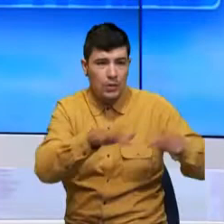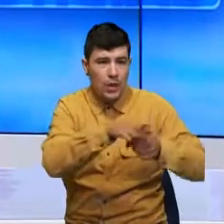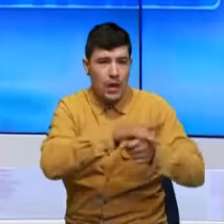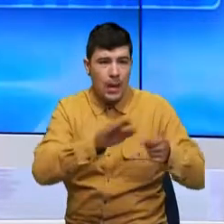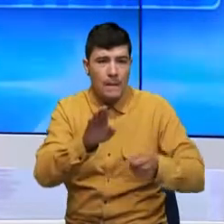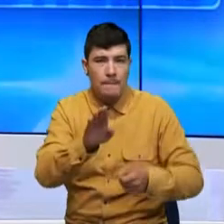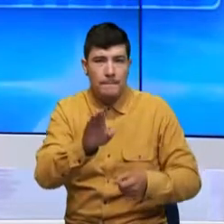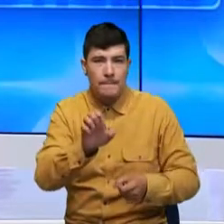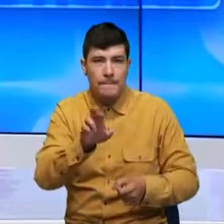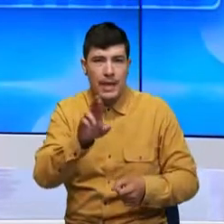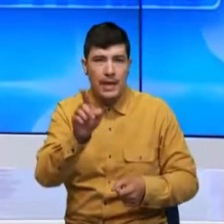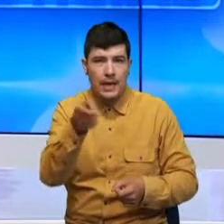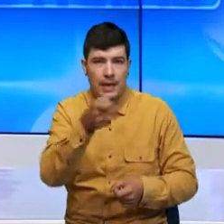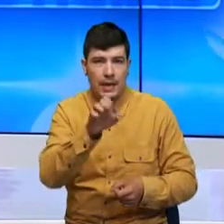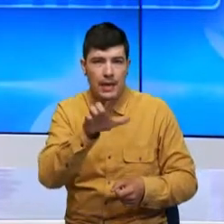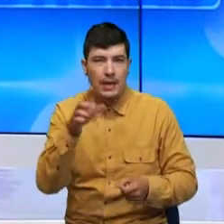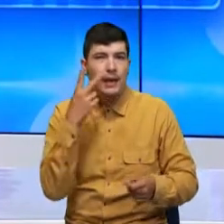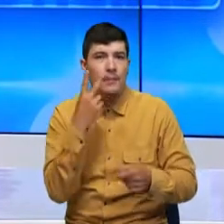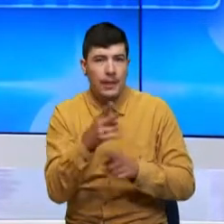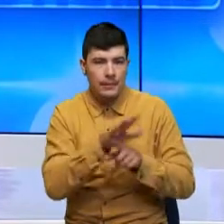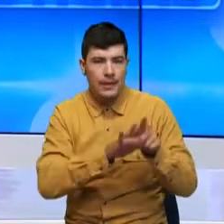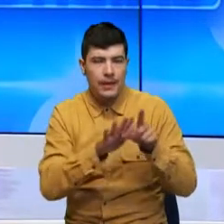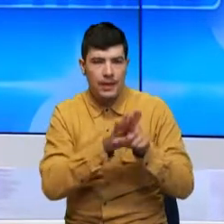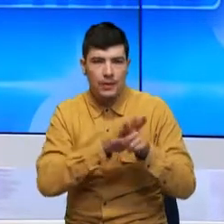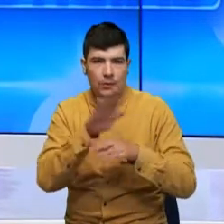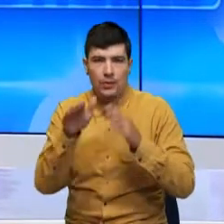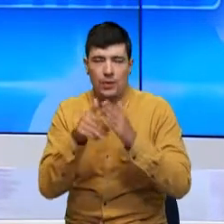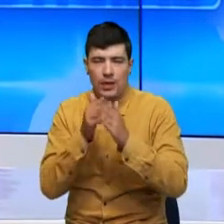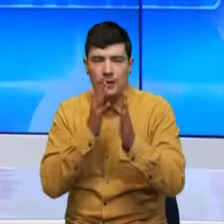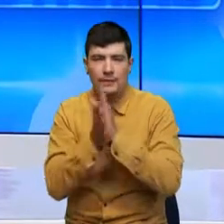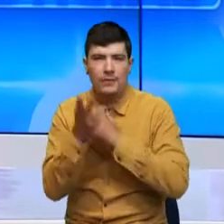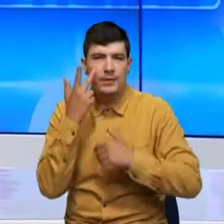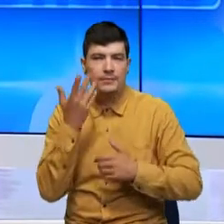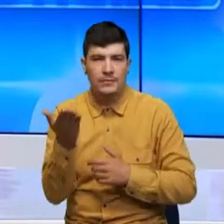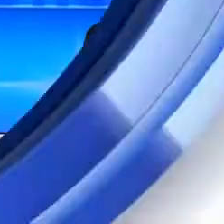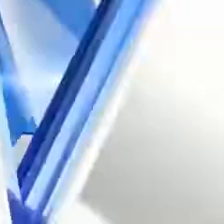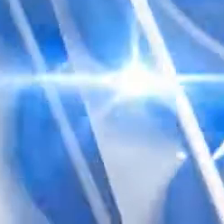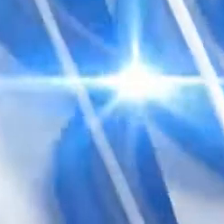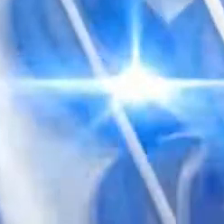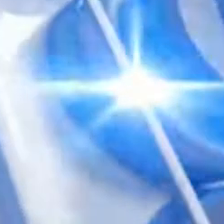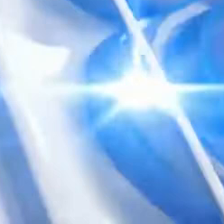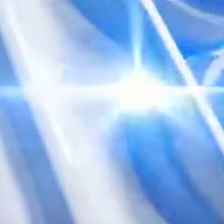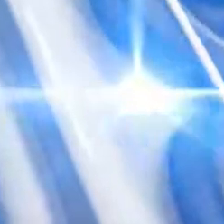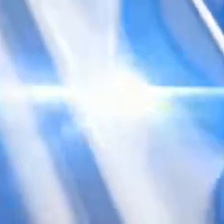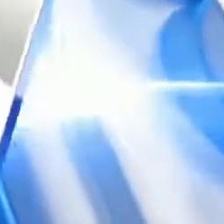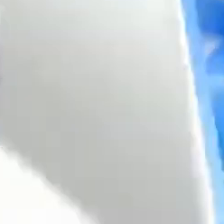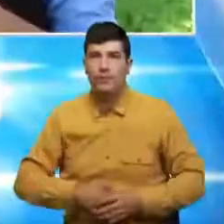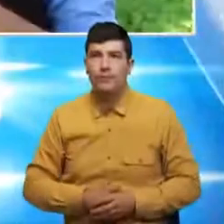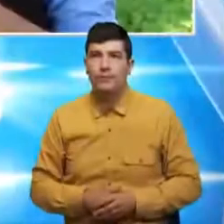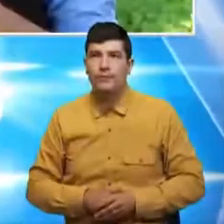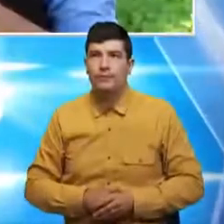quedando captado en video. Heriberto Mariscal nos amplía esta información. Adelante, Heriberto.